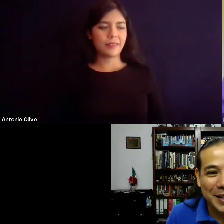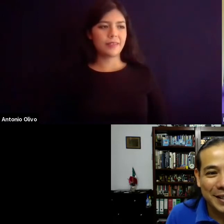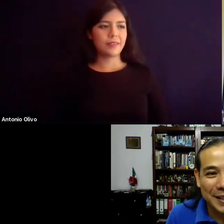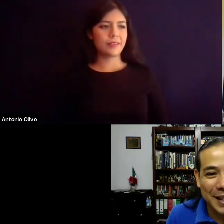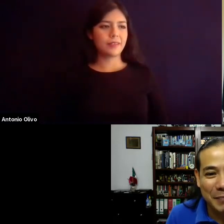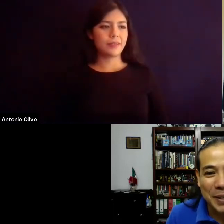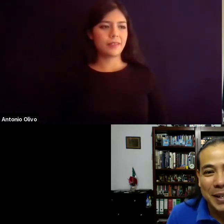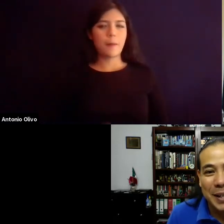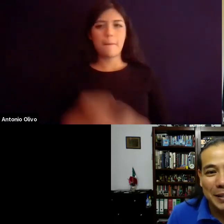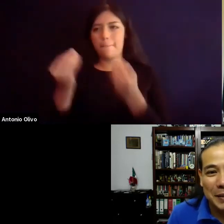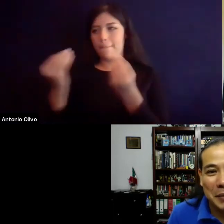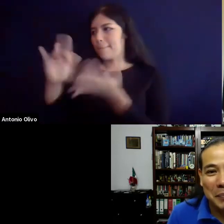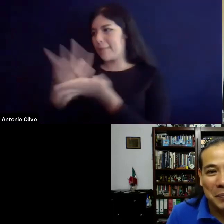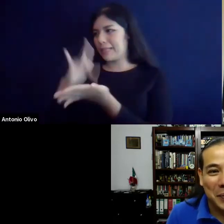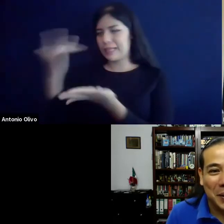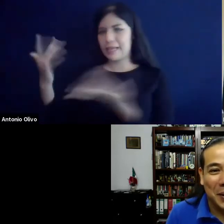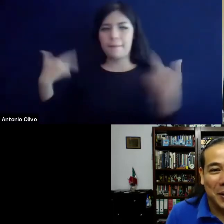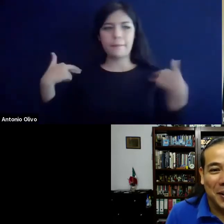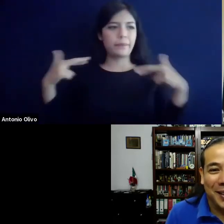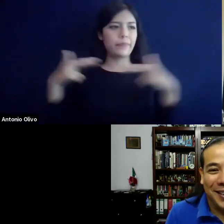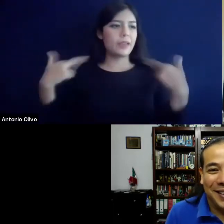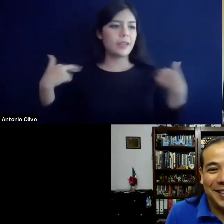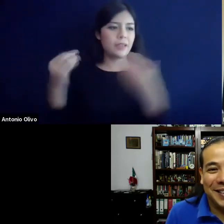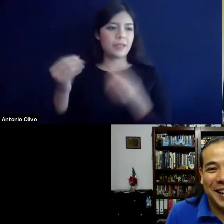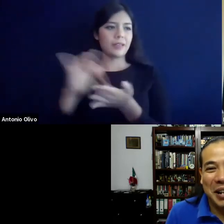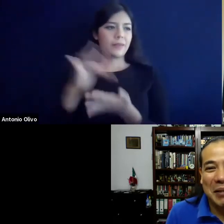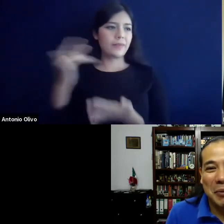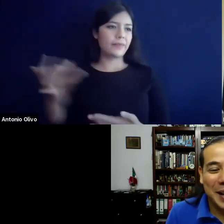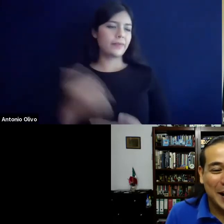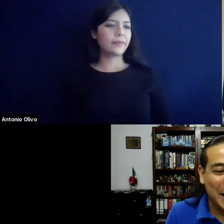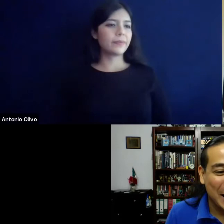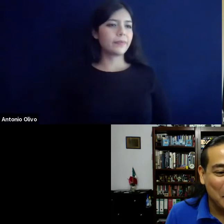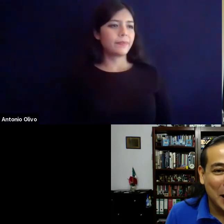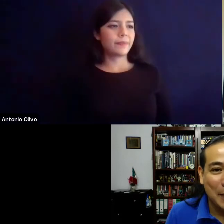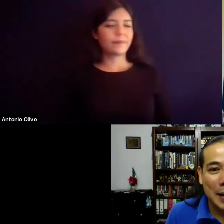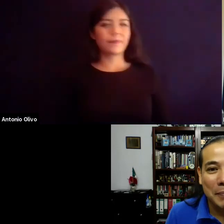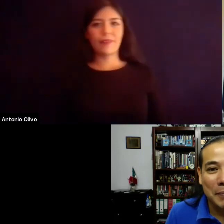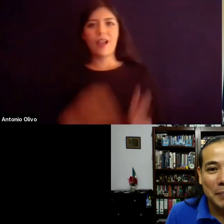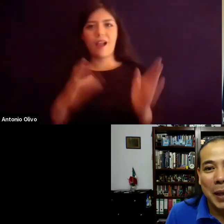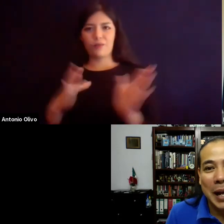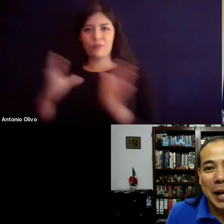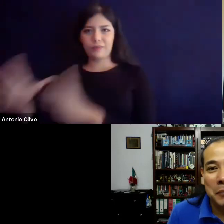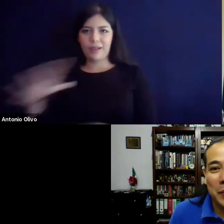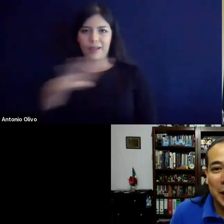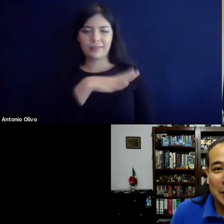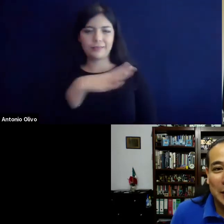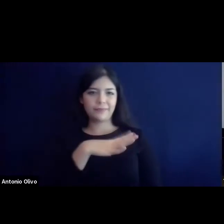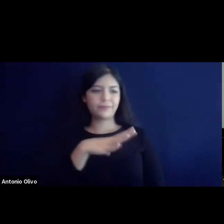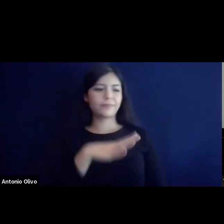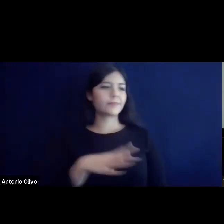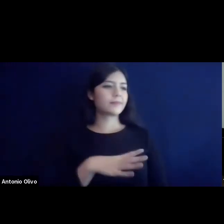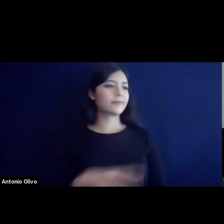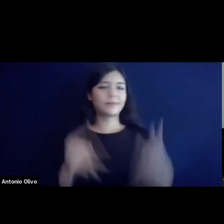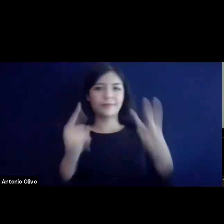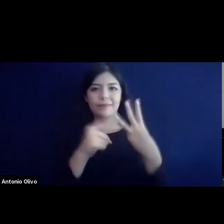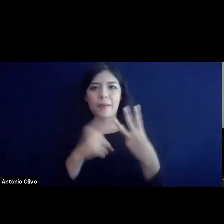Muchas gracias, Eneida. No, no te vayas. Ahora le vamos a dar la palabra a José